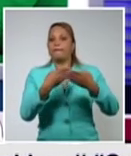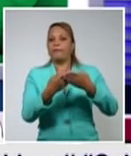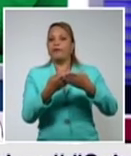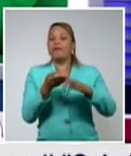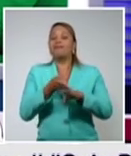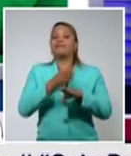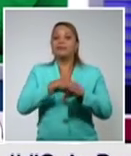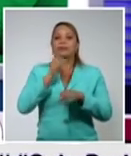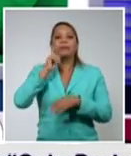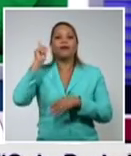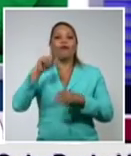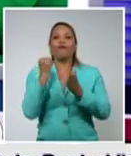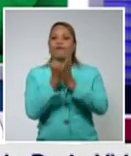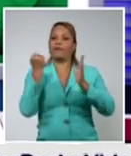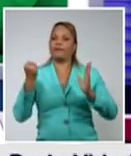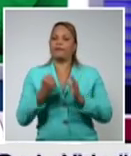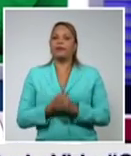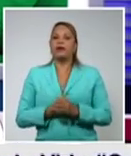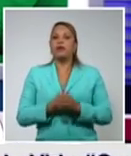Por grupos de edades,